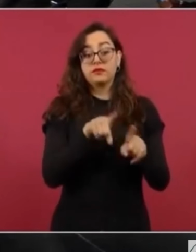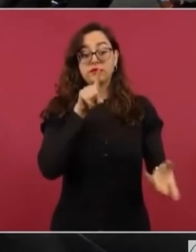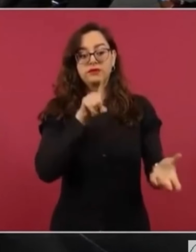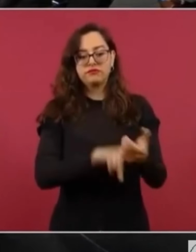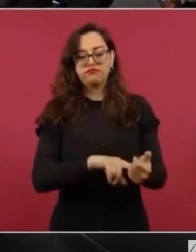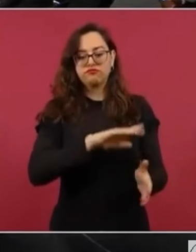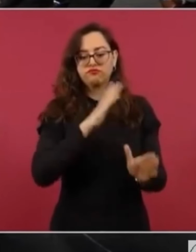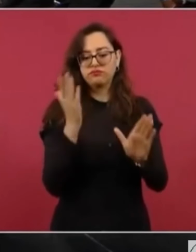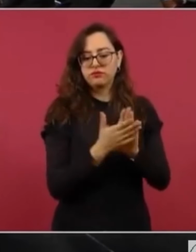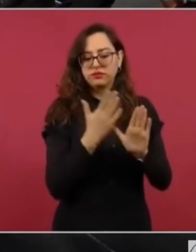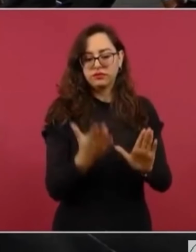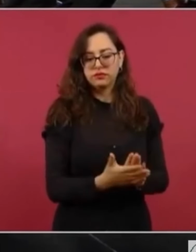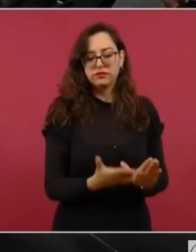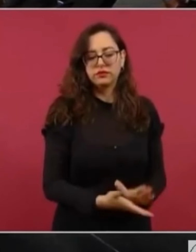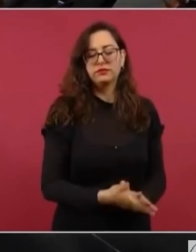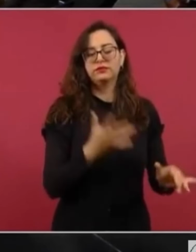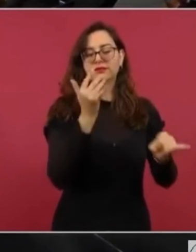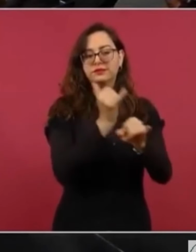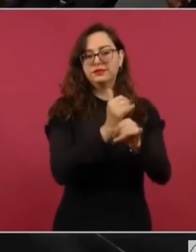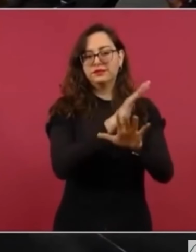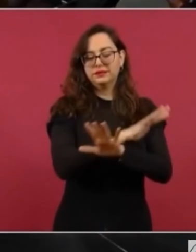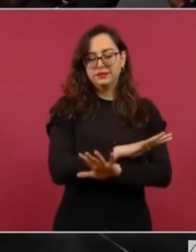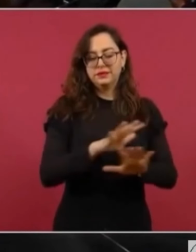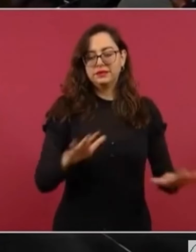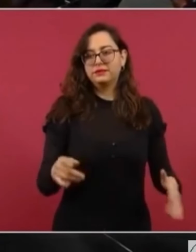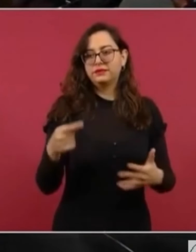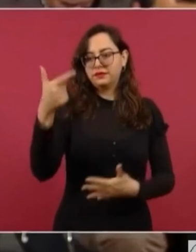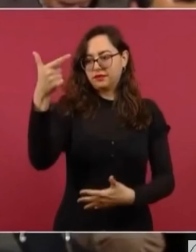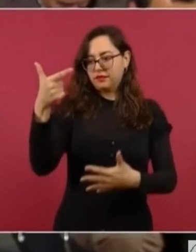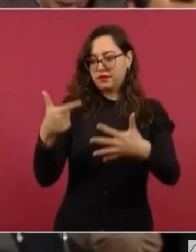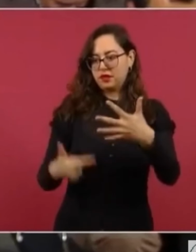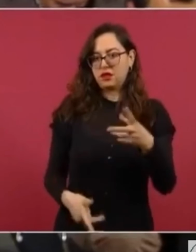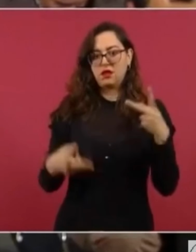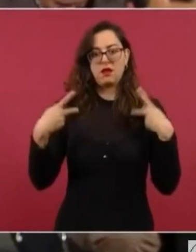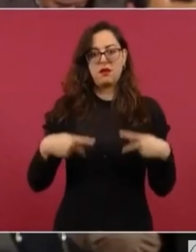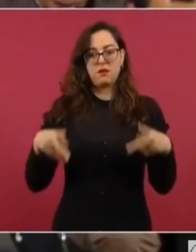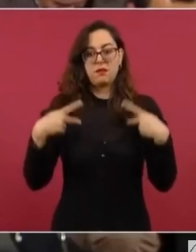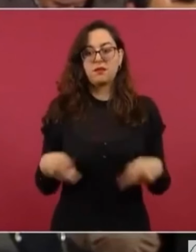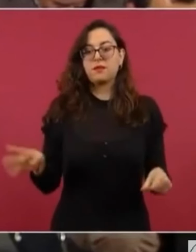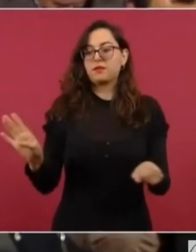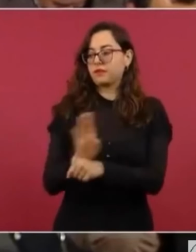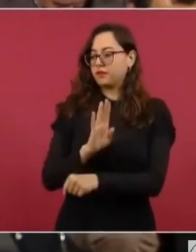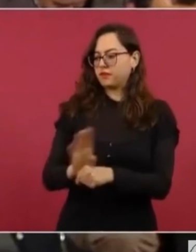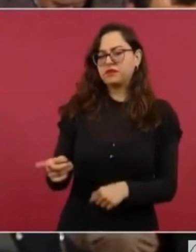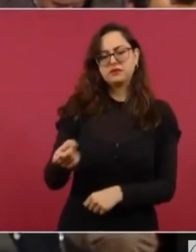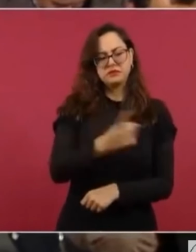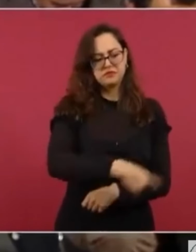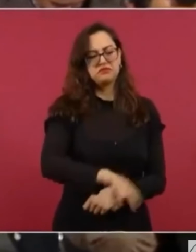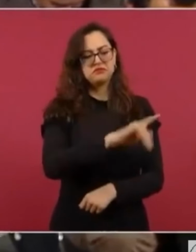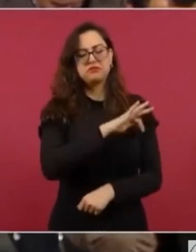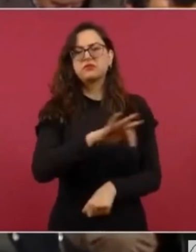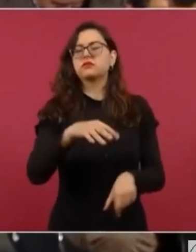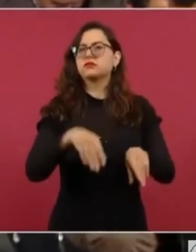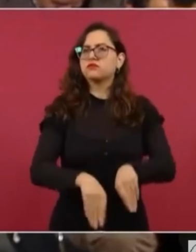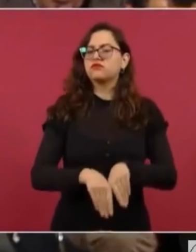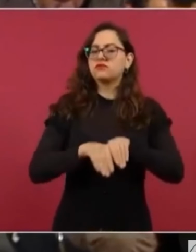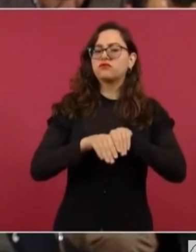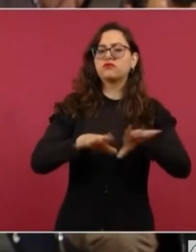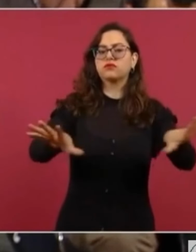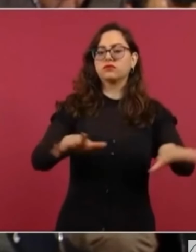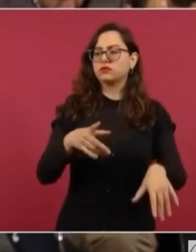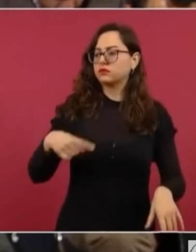en los expedientes de las personas beneficiarias y es fácilmente difundida por algunos de ellos fuera del mecanismo,